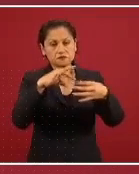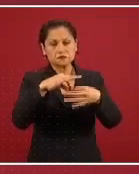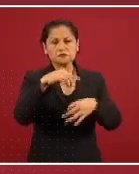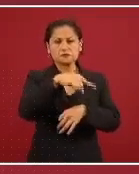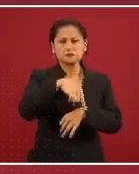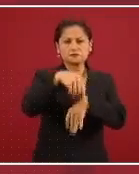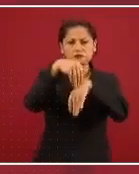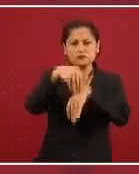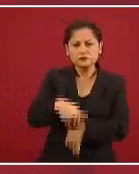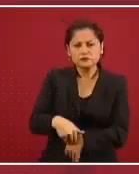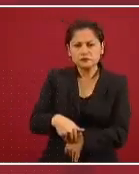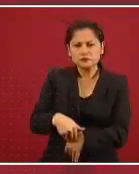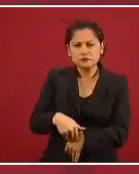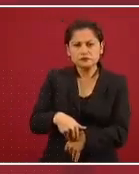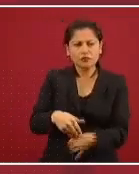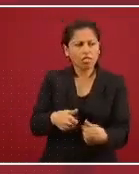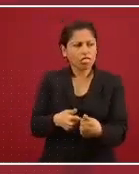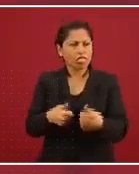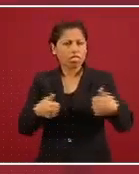No hay divorcio